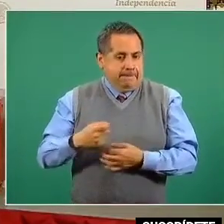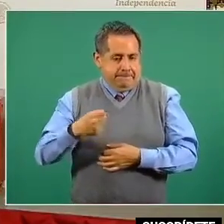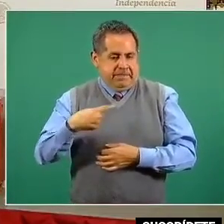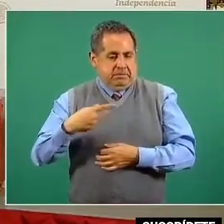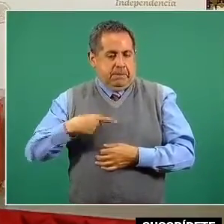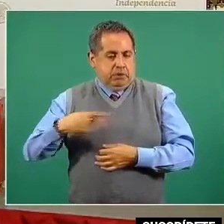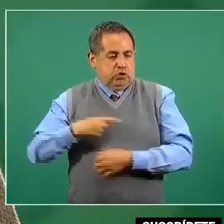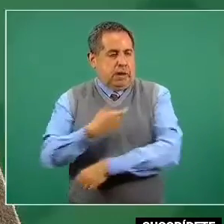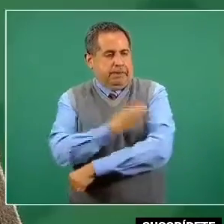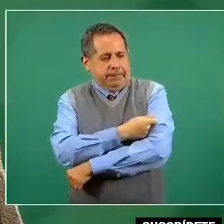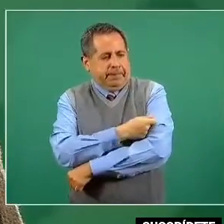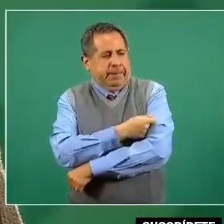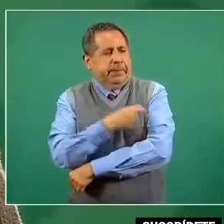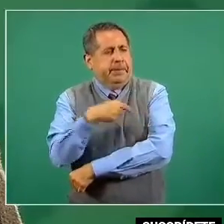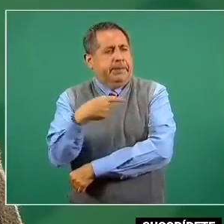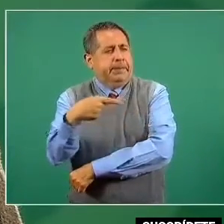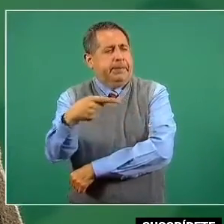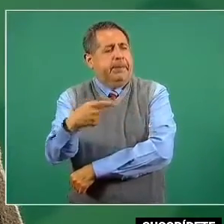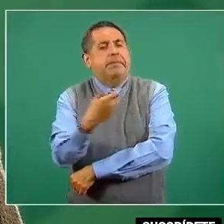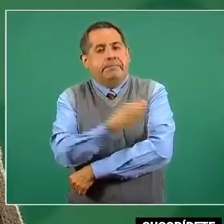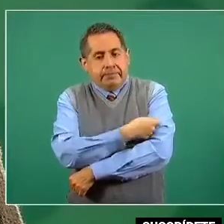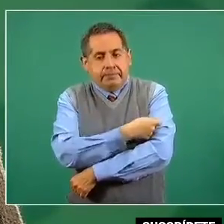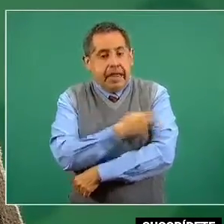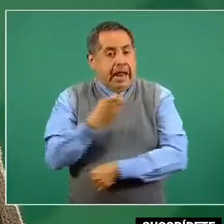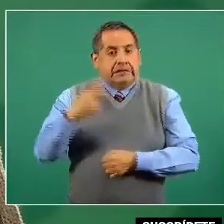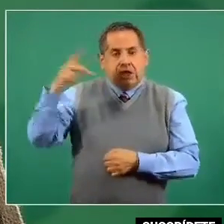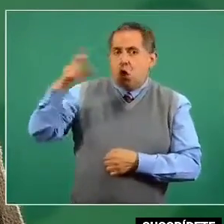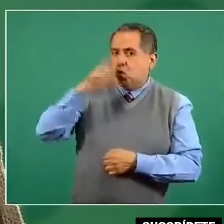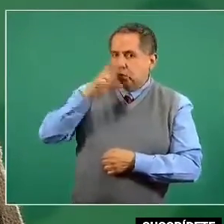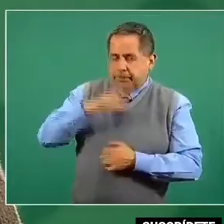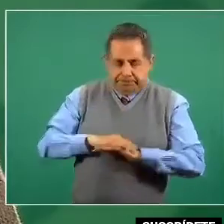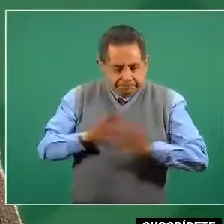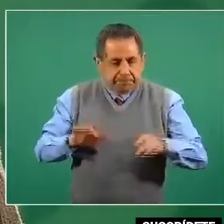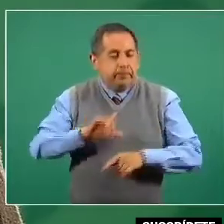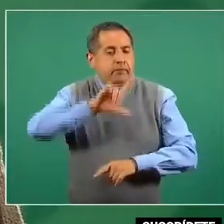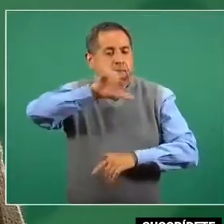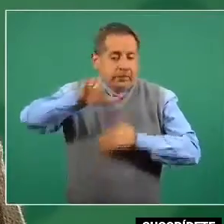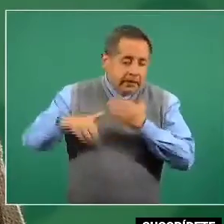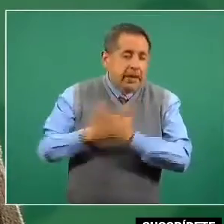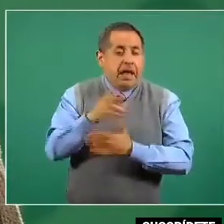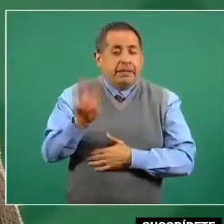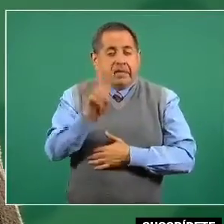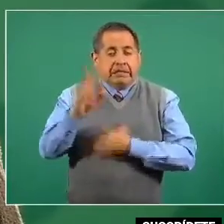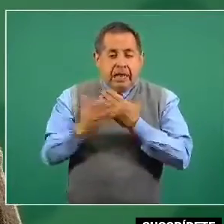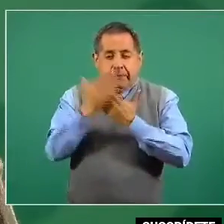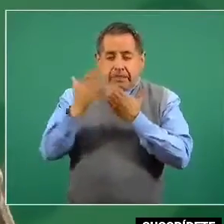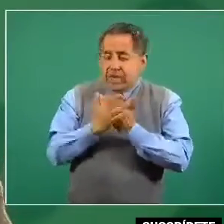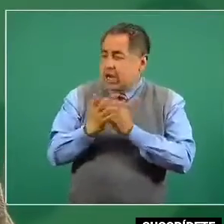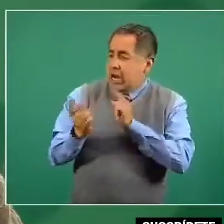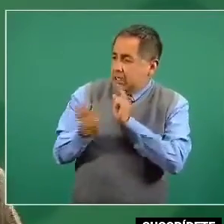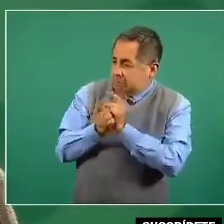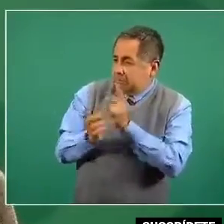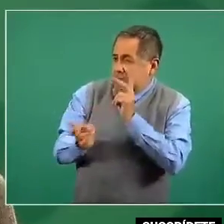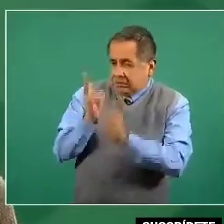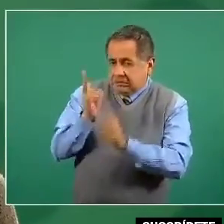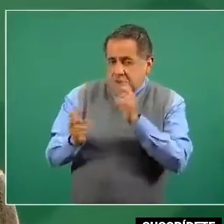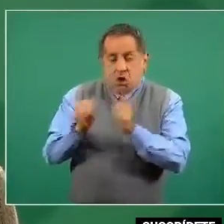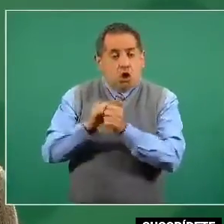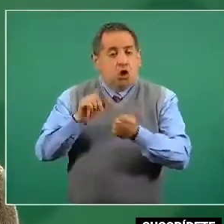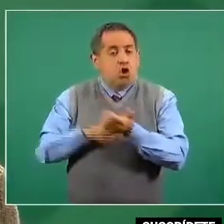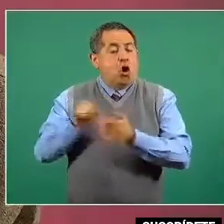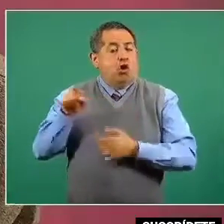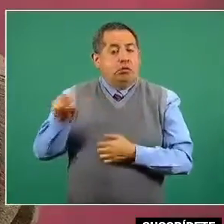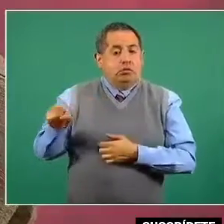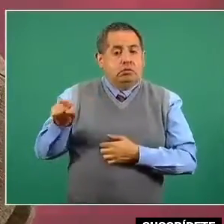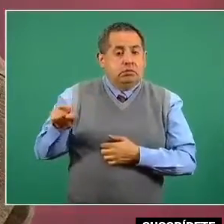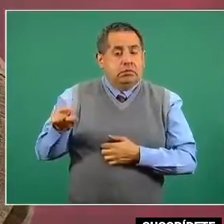rusa. Después, el viernes por la mañana, tuvimos la ocasión de conversar con